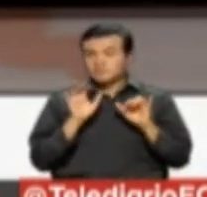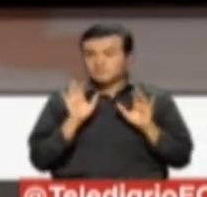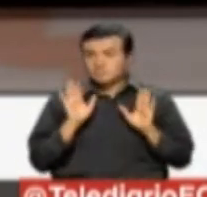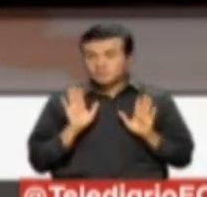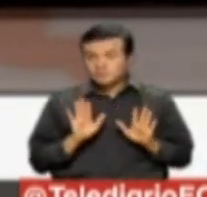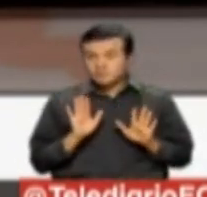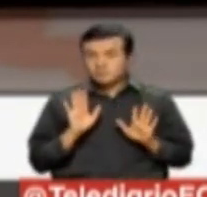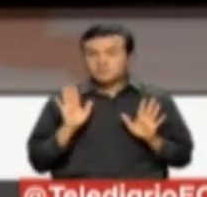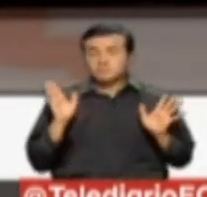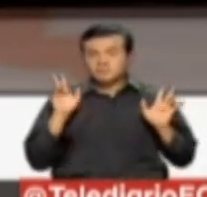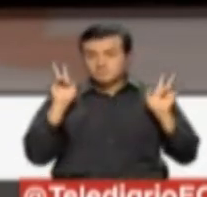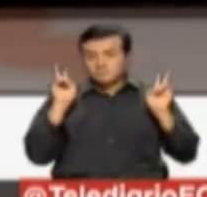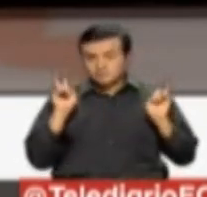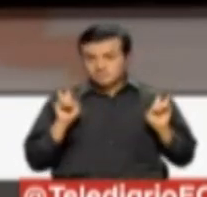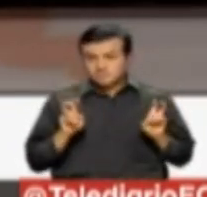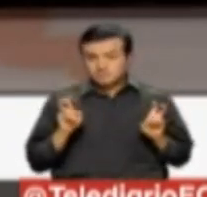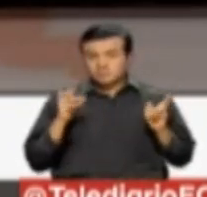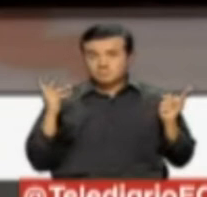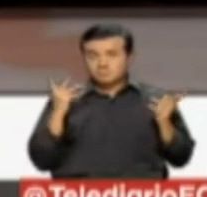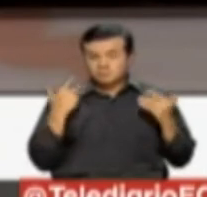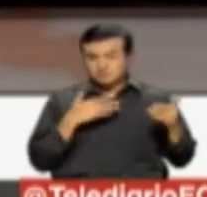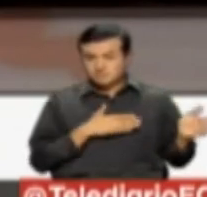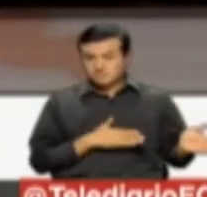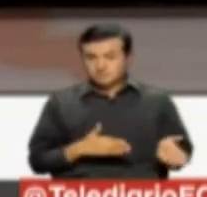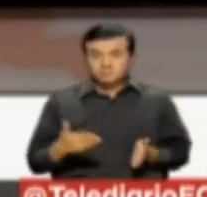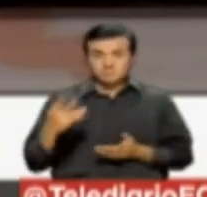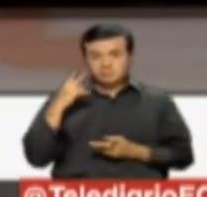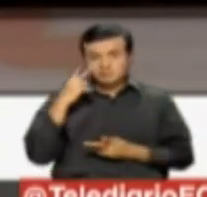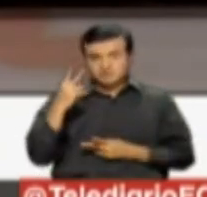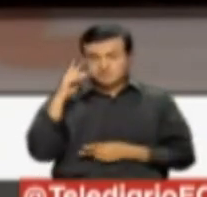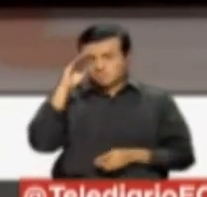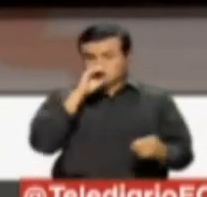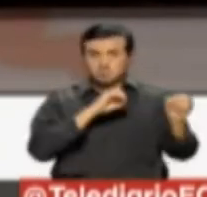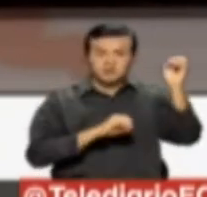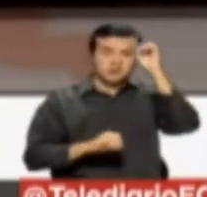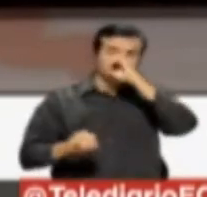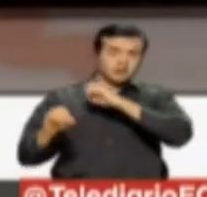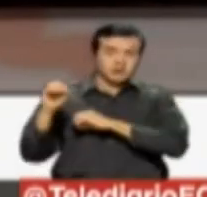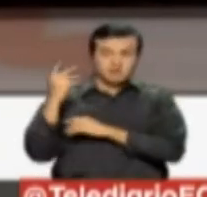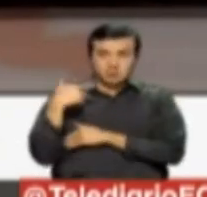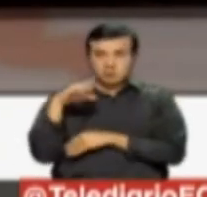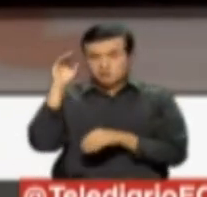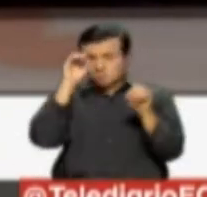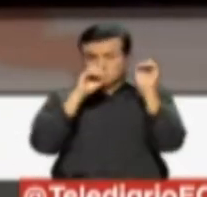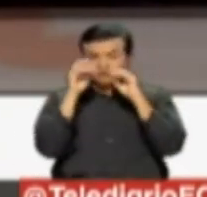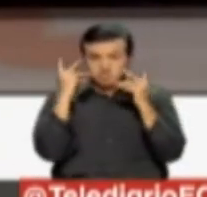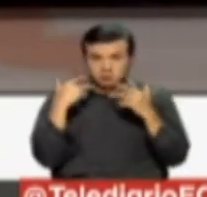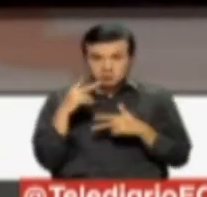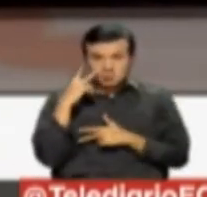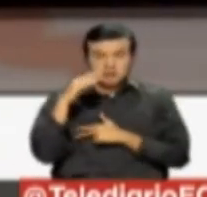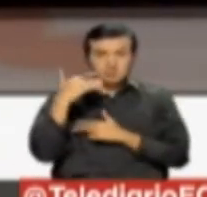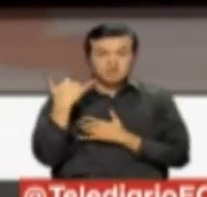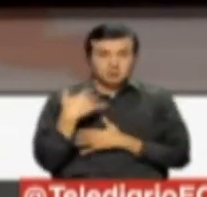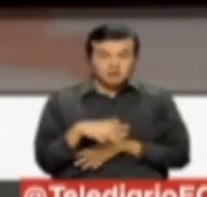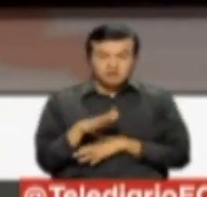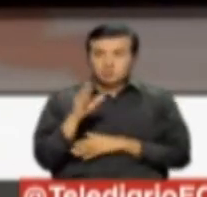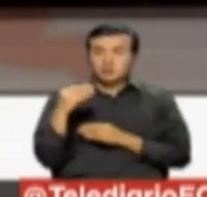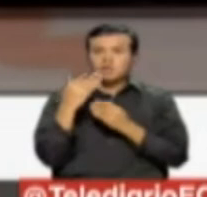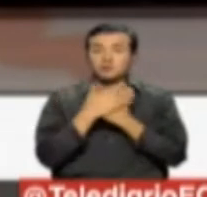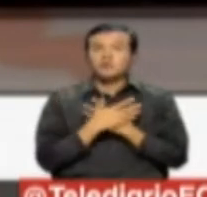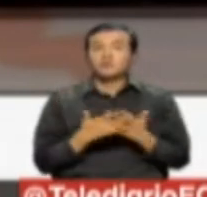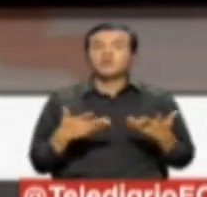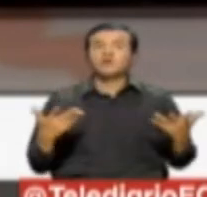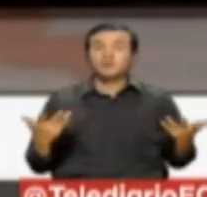digamos que la temática en base de la cual se está presentando esa observación se presenta la observación y luego de esto recibirán